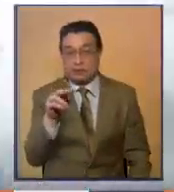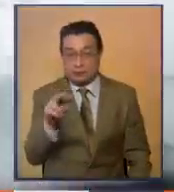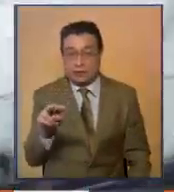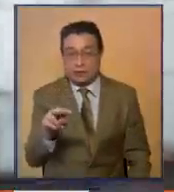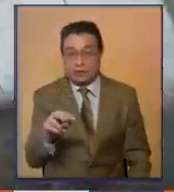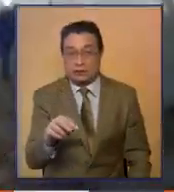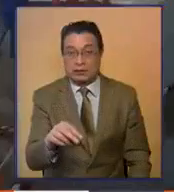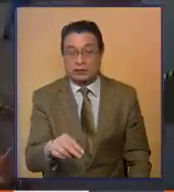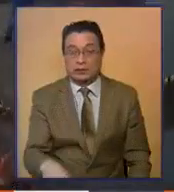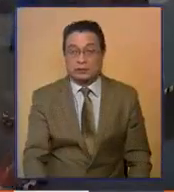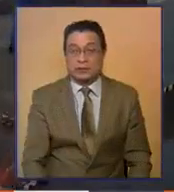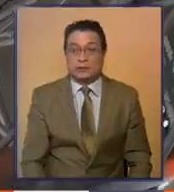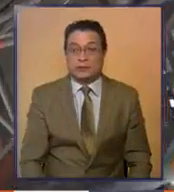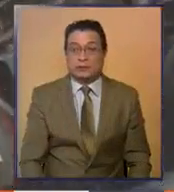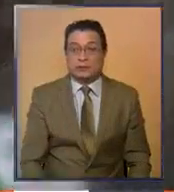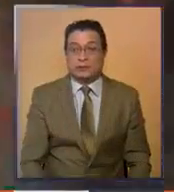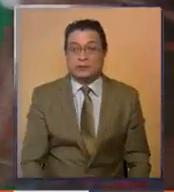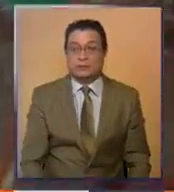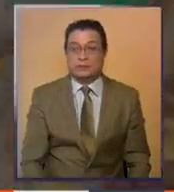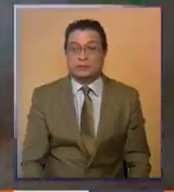dale.